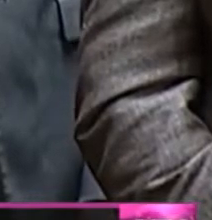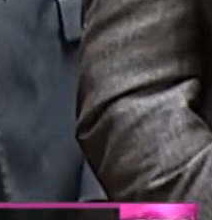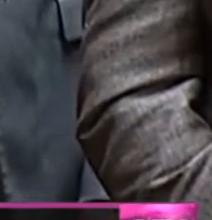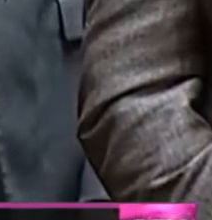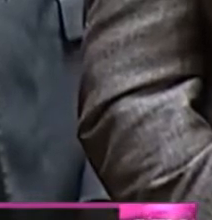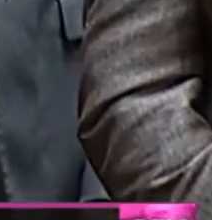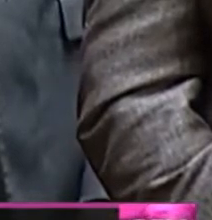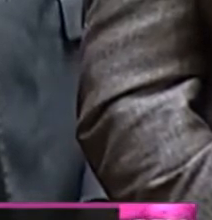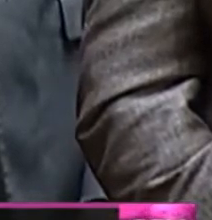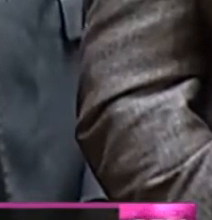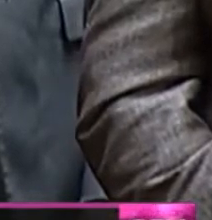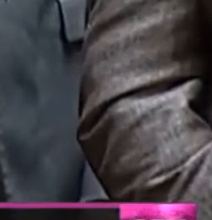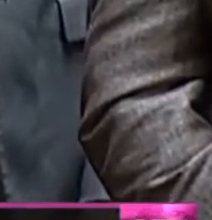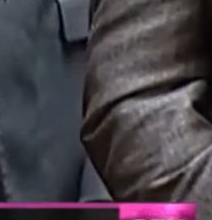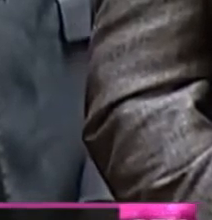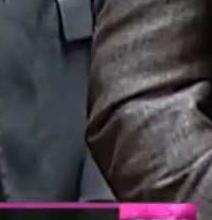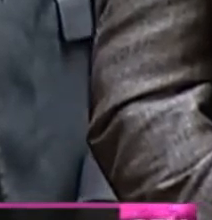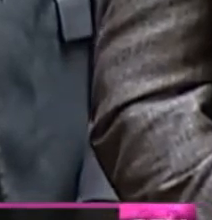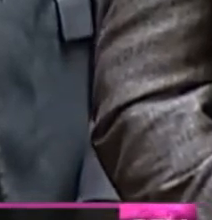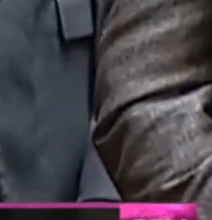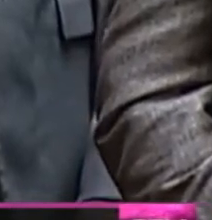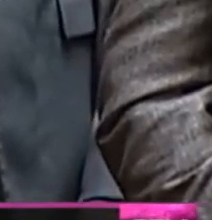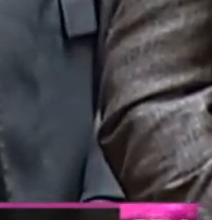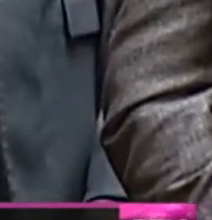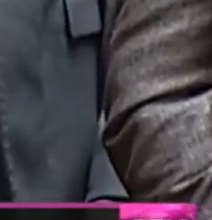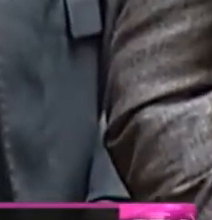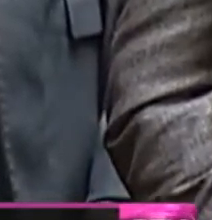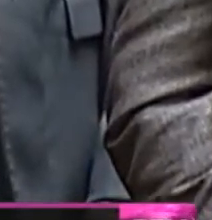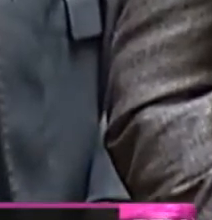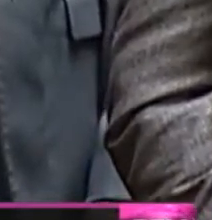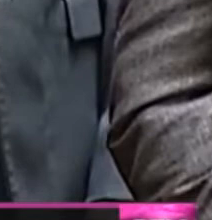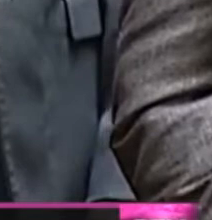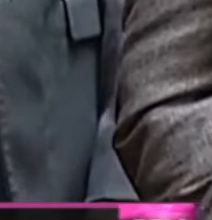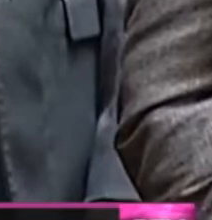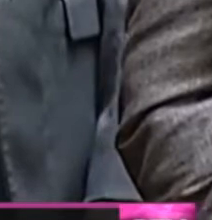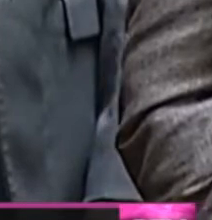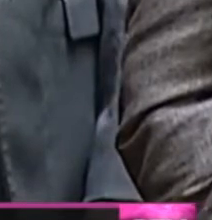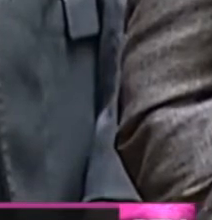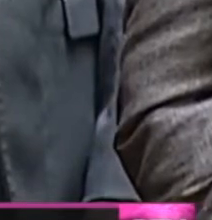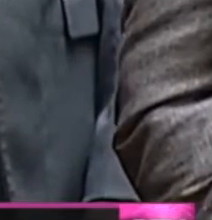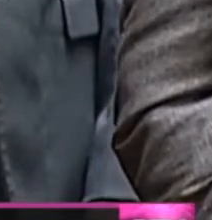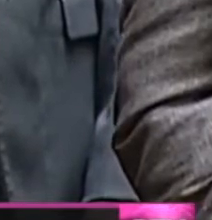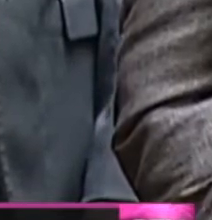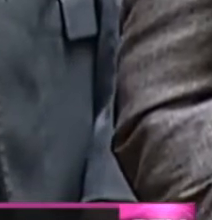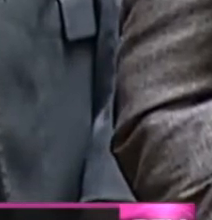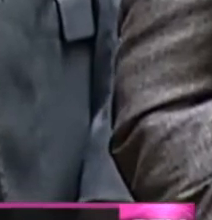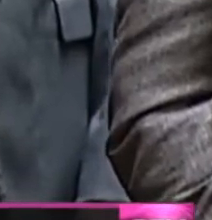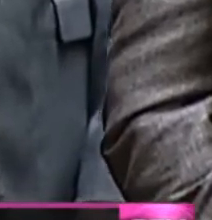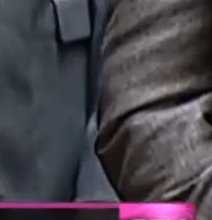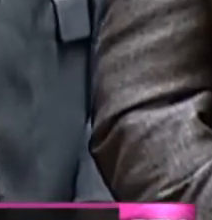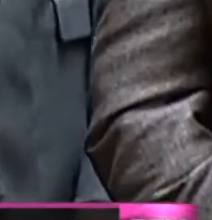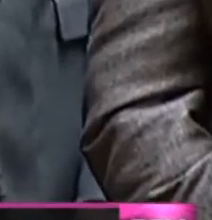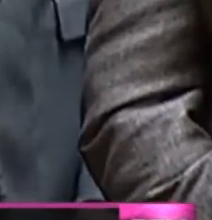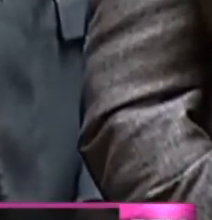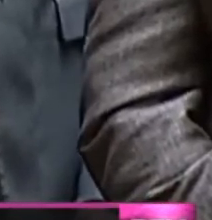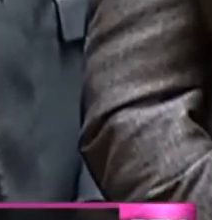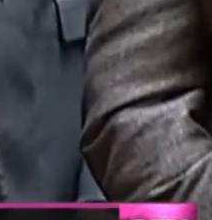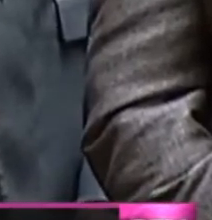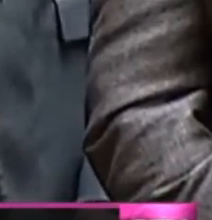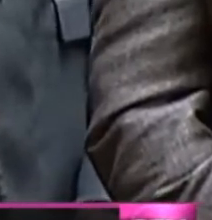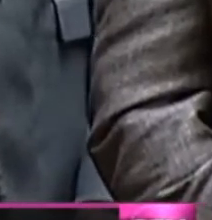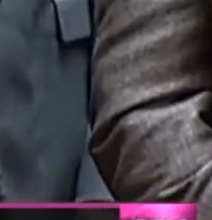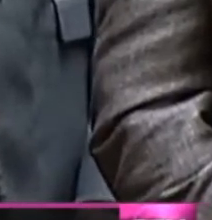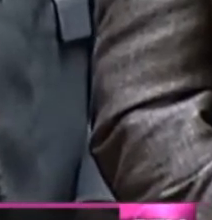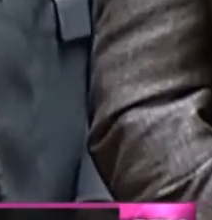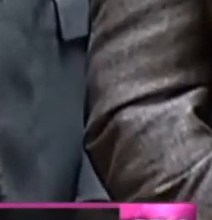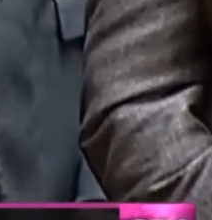yukupi, chaituku y milla y kunas kakuna chingas para ganampa, jaquinata más arispa gardanku. Ginayata, cuando tu manta para las paginayatas, sexy chispa gardanchis